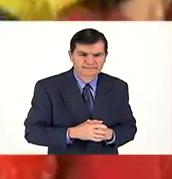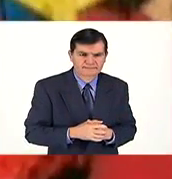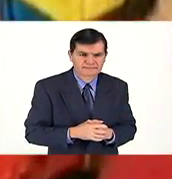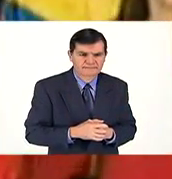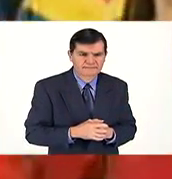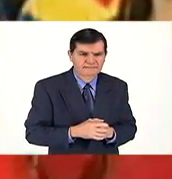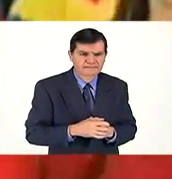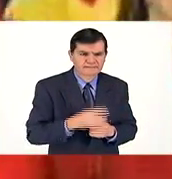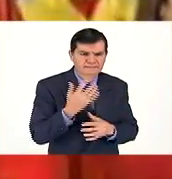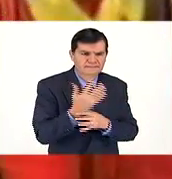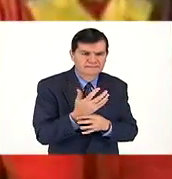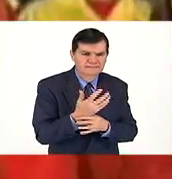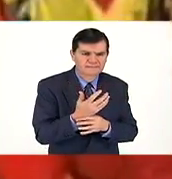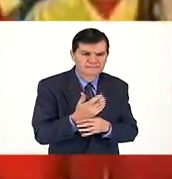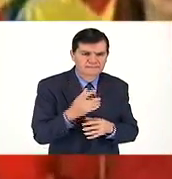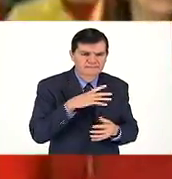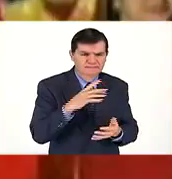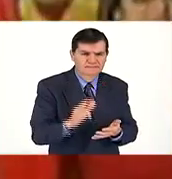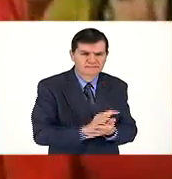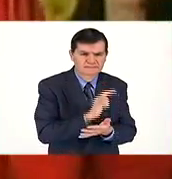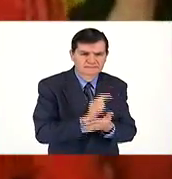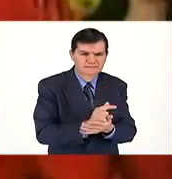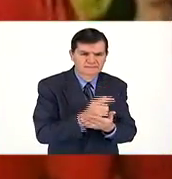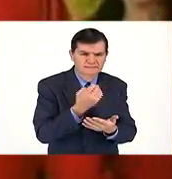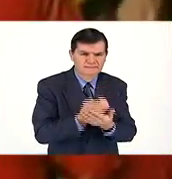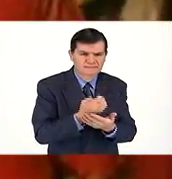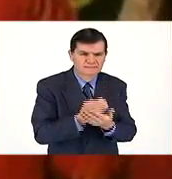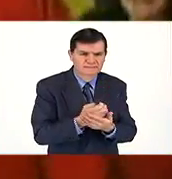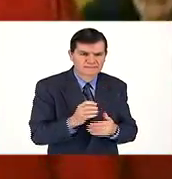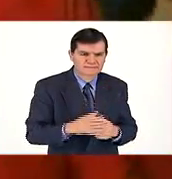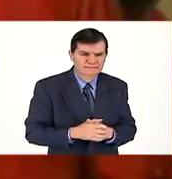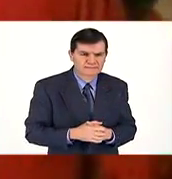Y la dice que es por la guerra económica